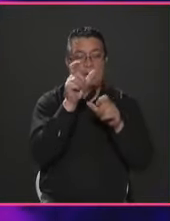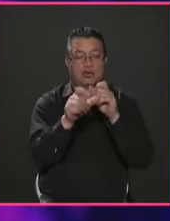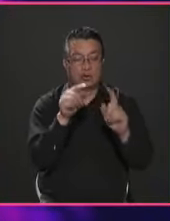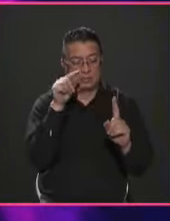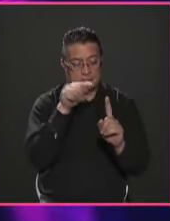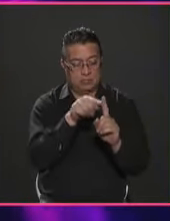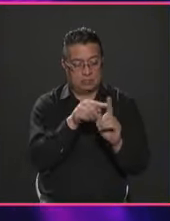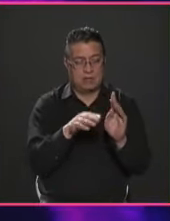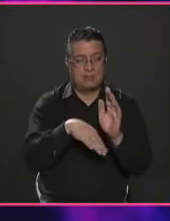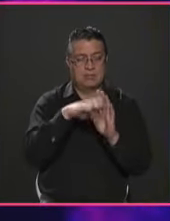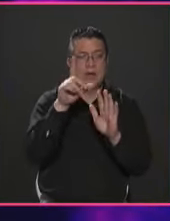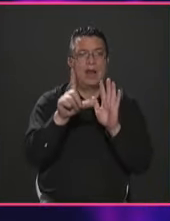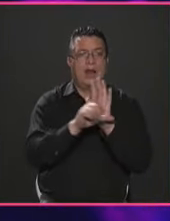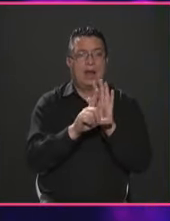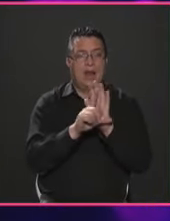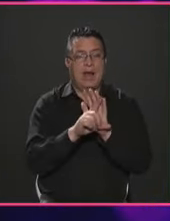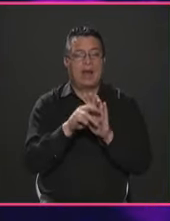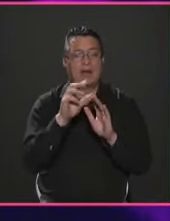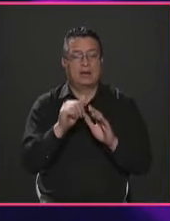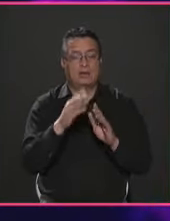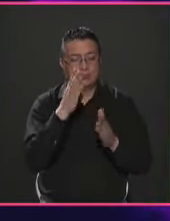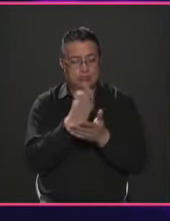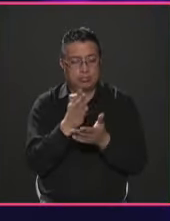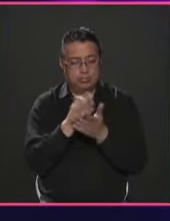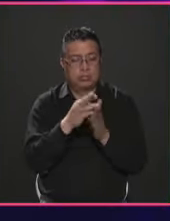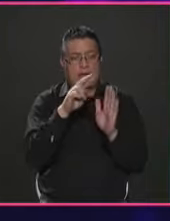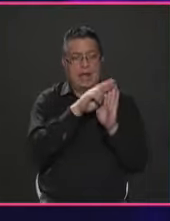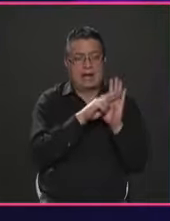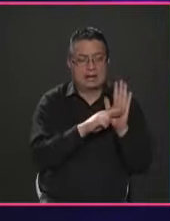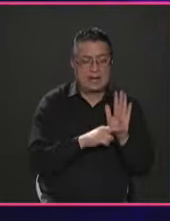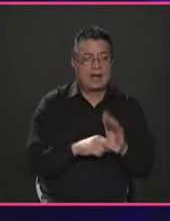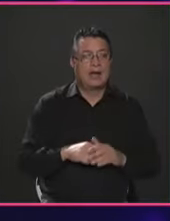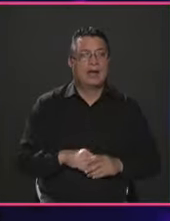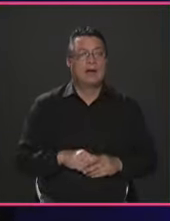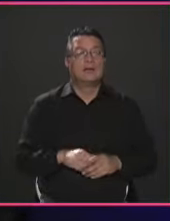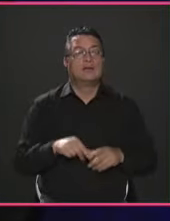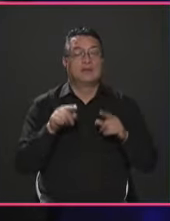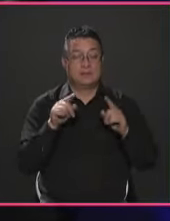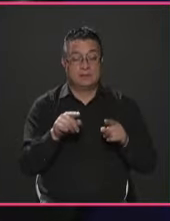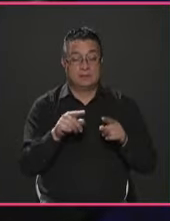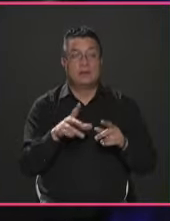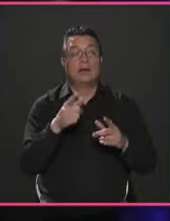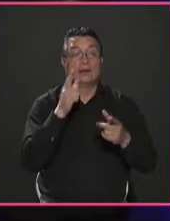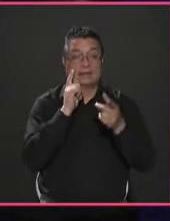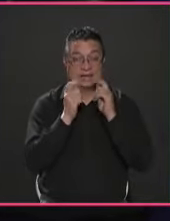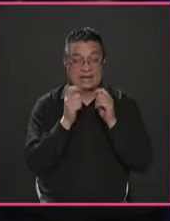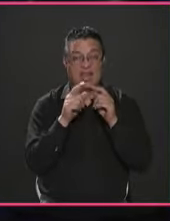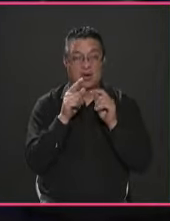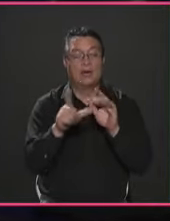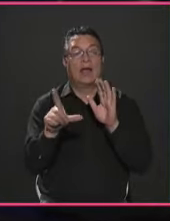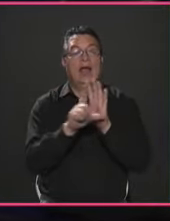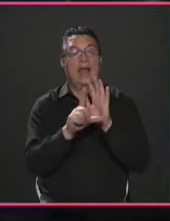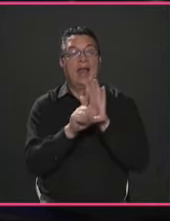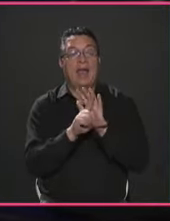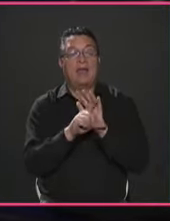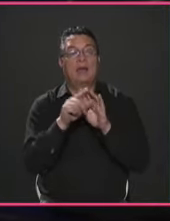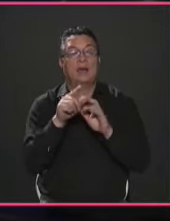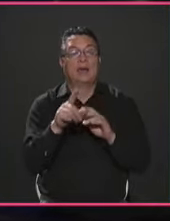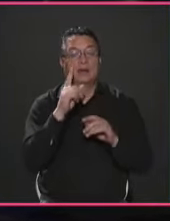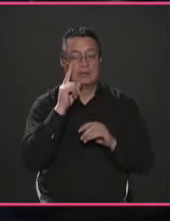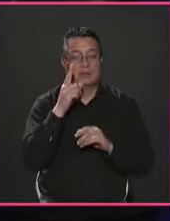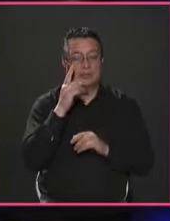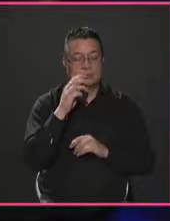centro de Estos principios legales y de doctrinas y reglas hablaré también sobre los riesgos de las leyes basadas en una